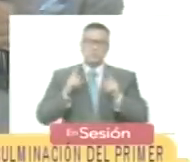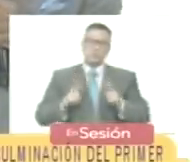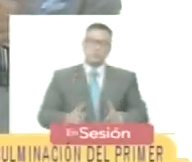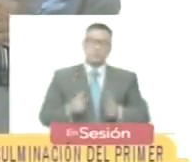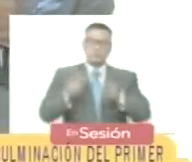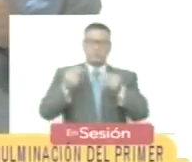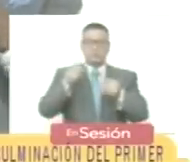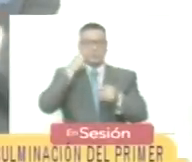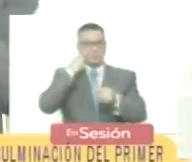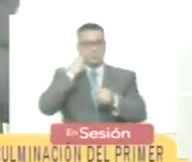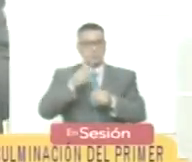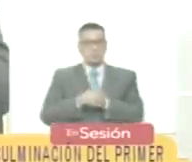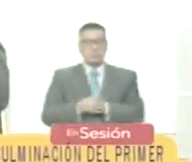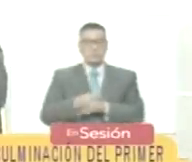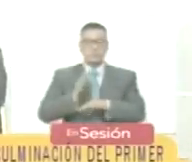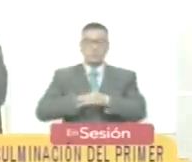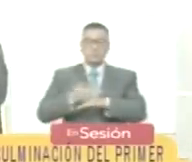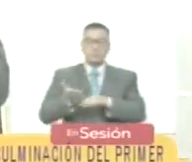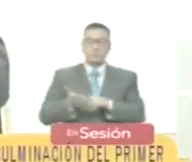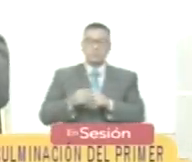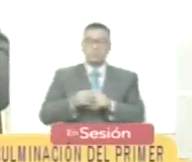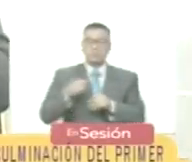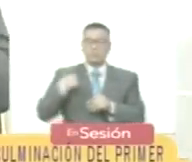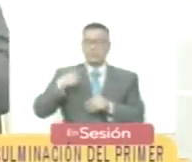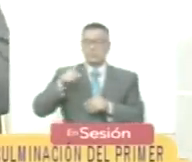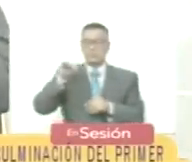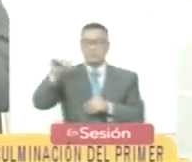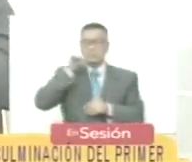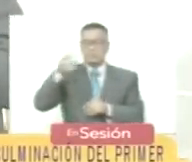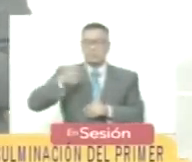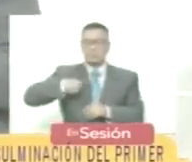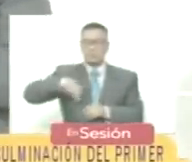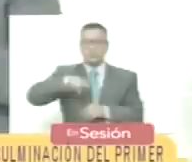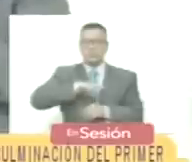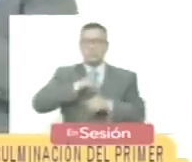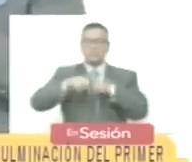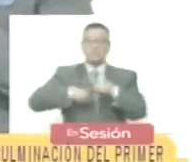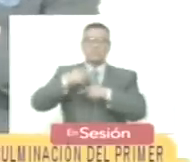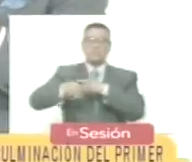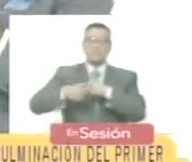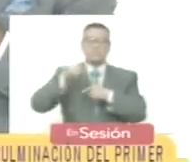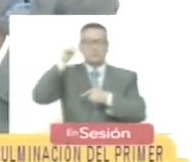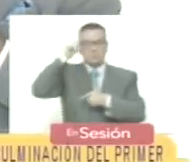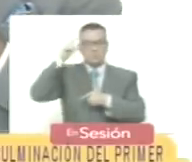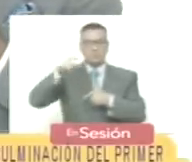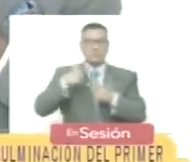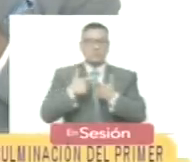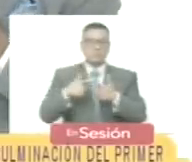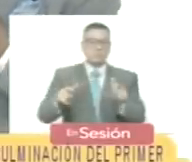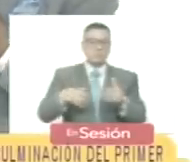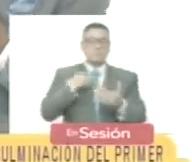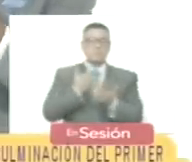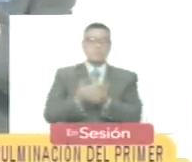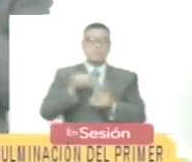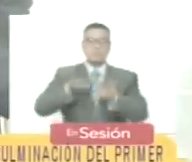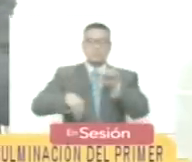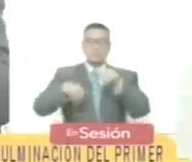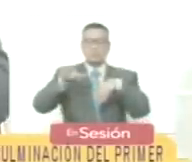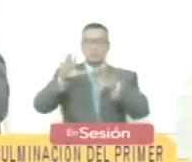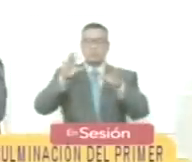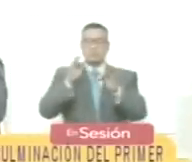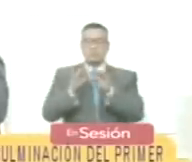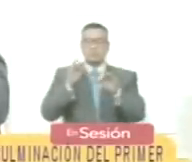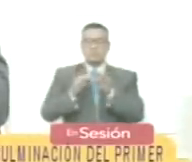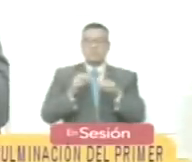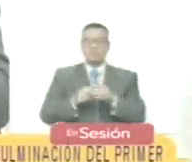muy pendientes porque tendrán noticias nuestras en los próximos días. No se liberarán hasta el 15 de